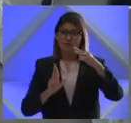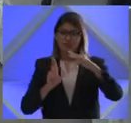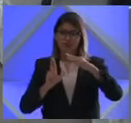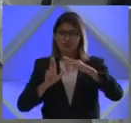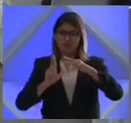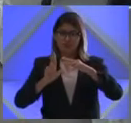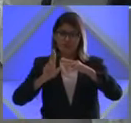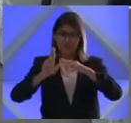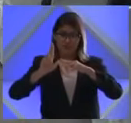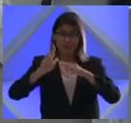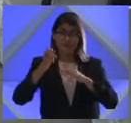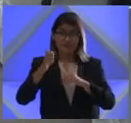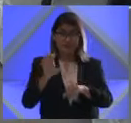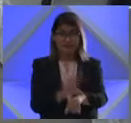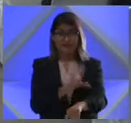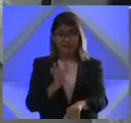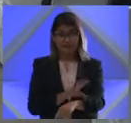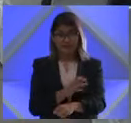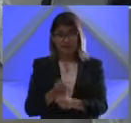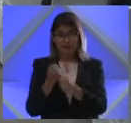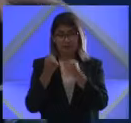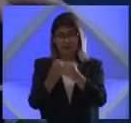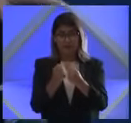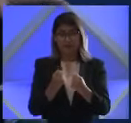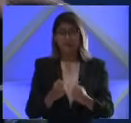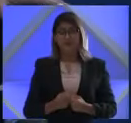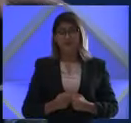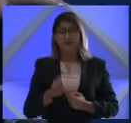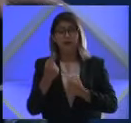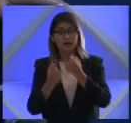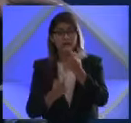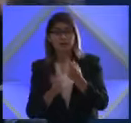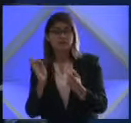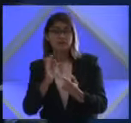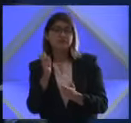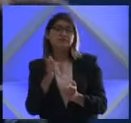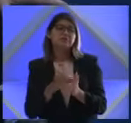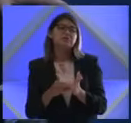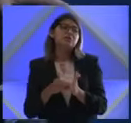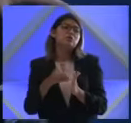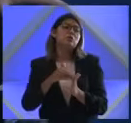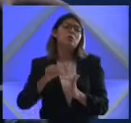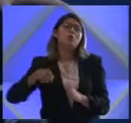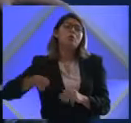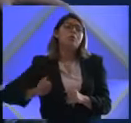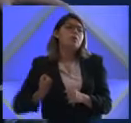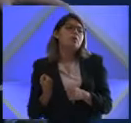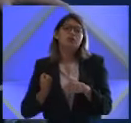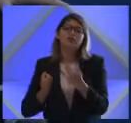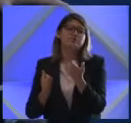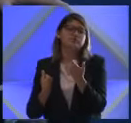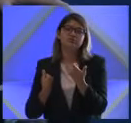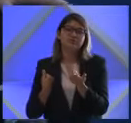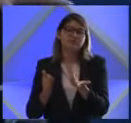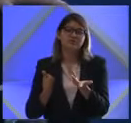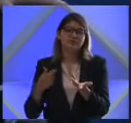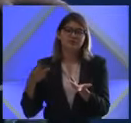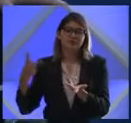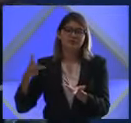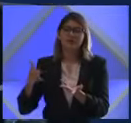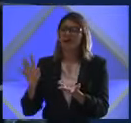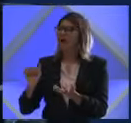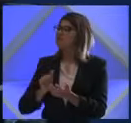y pues solo aquellos que tengan algunos millones guardados en el closet